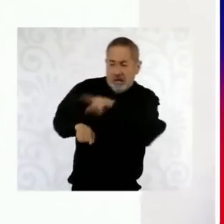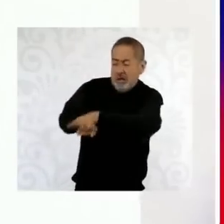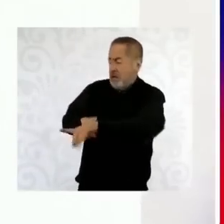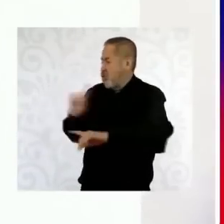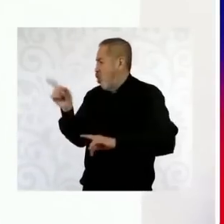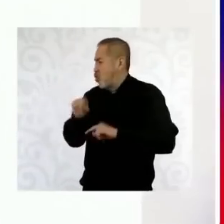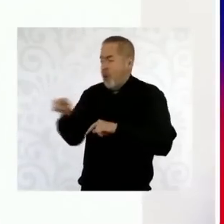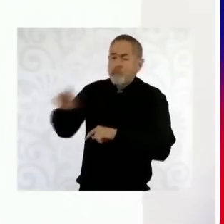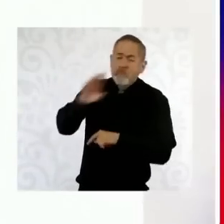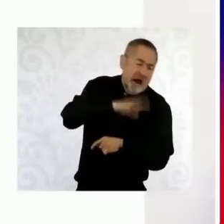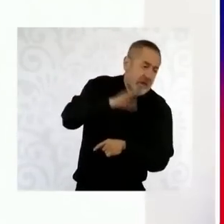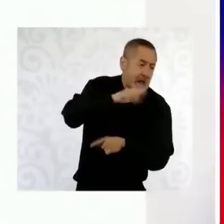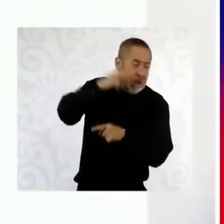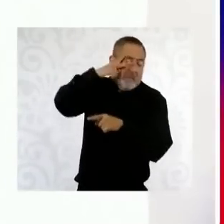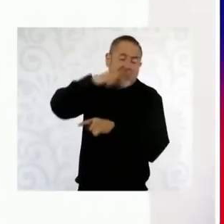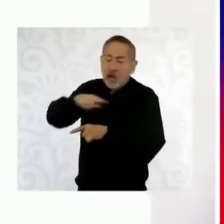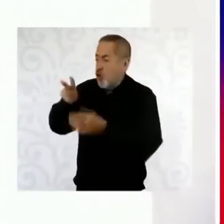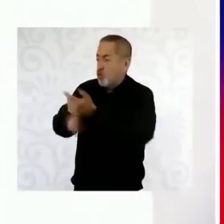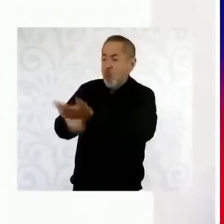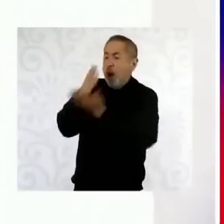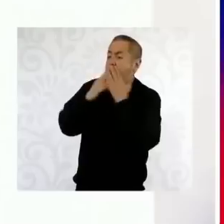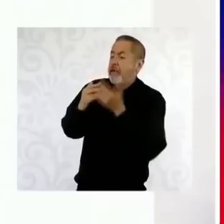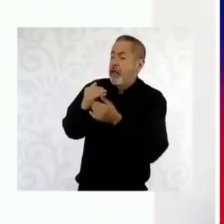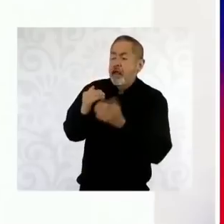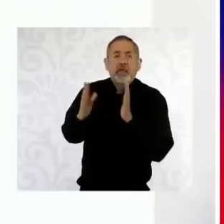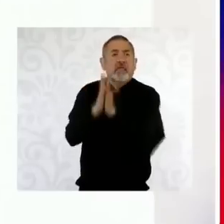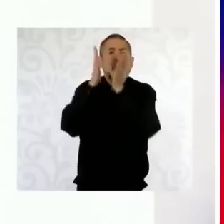hay democracia?